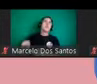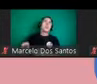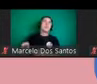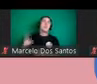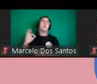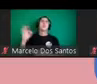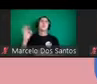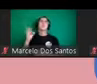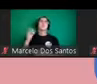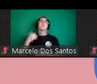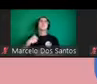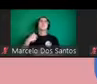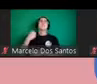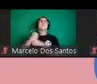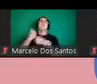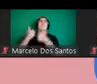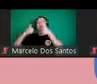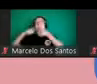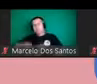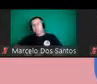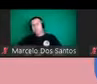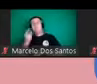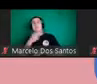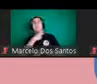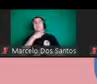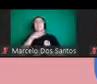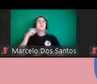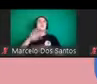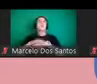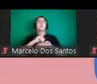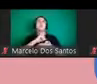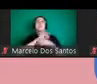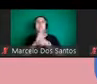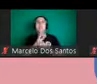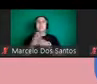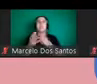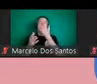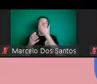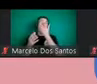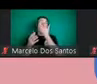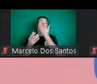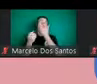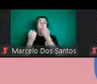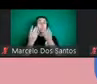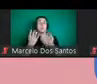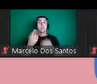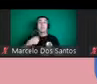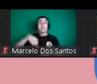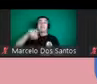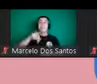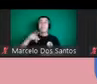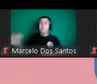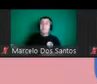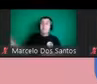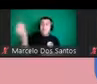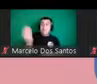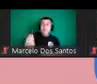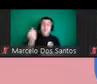Entonces, al prepararnos entonces para recibir a ese compañero o compañera, es importante tener en cuenta